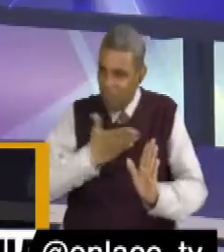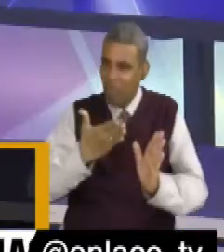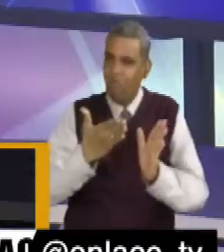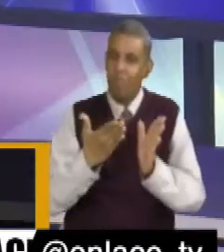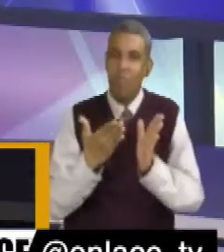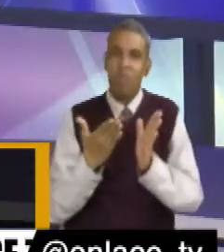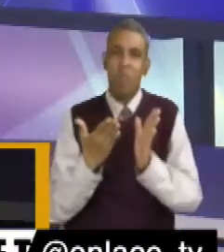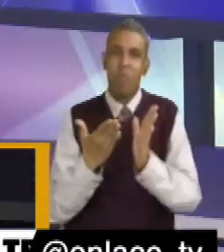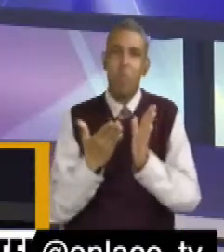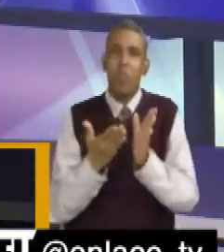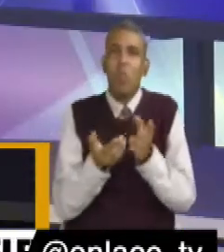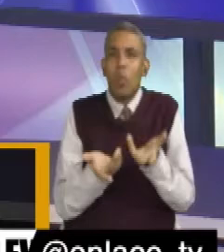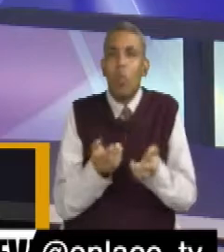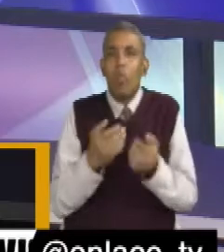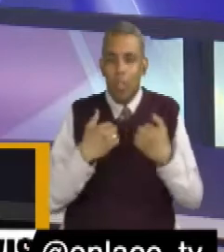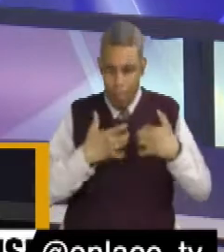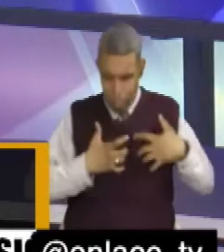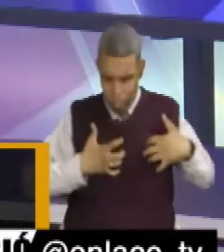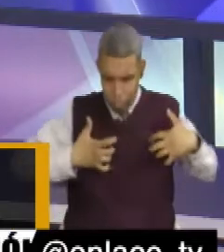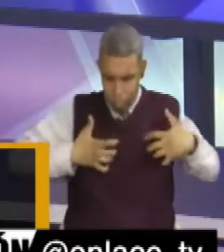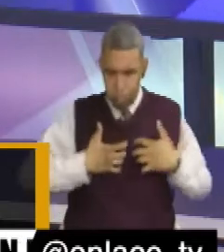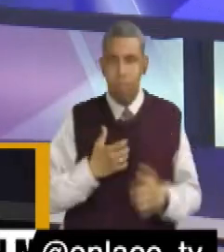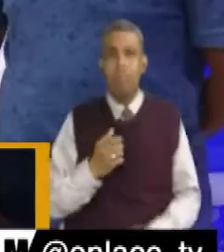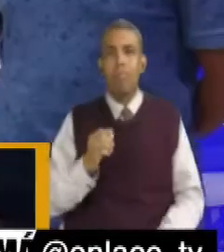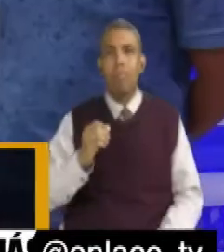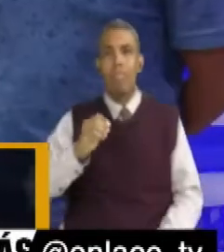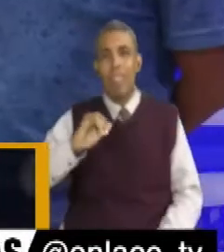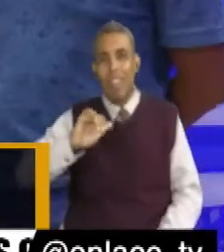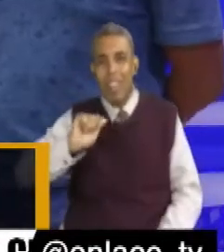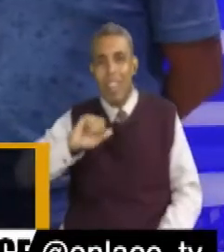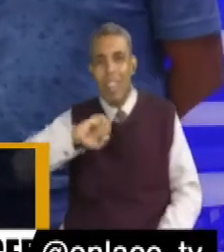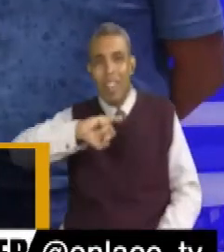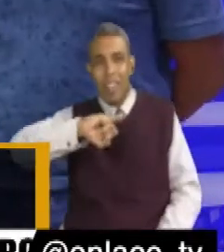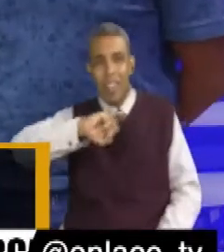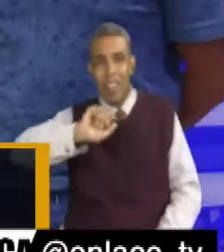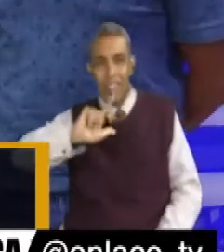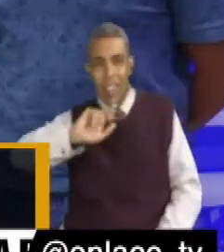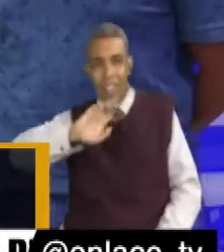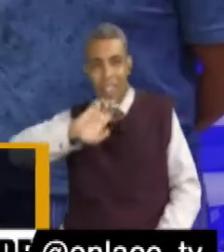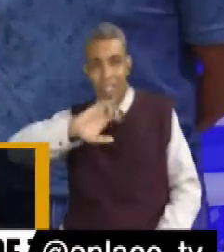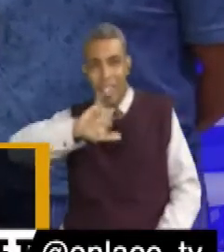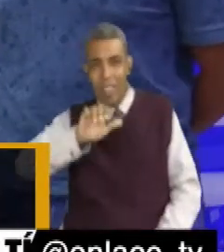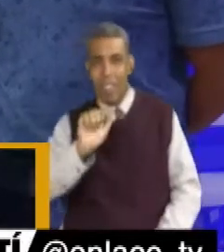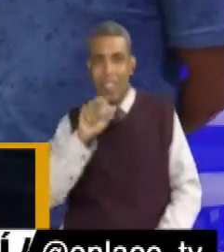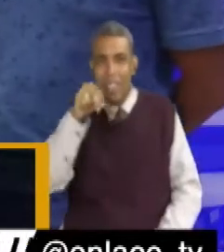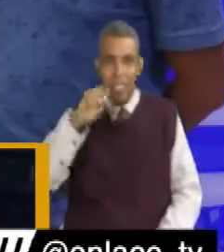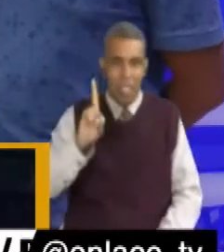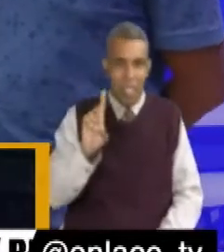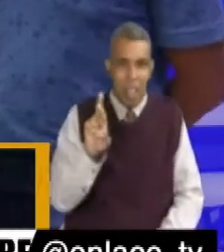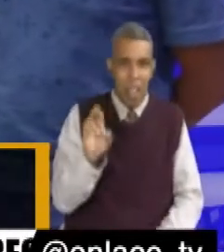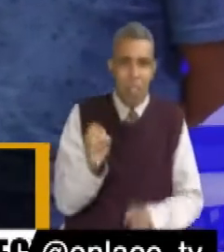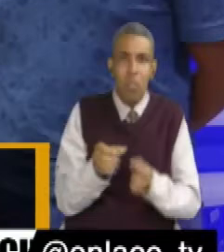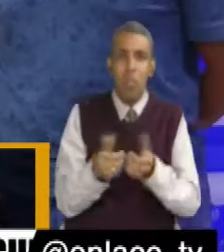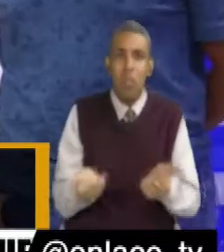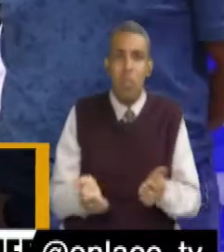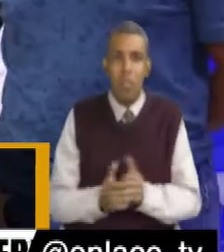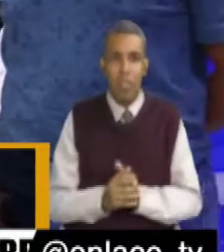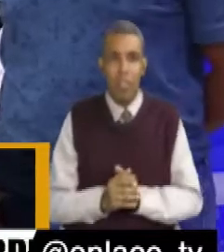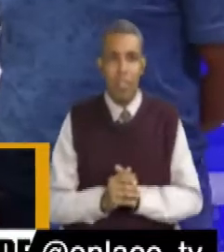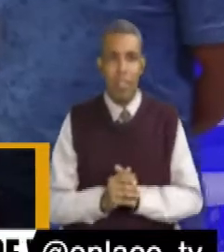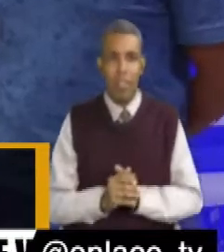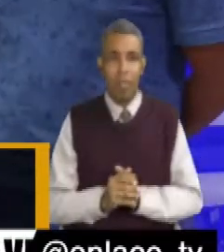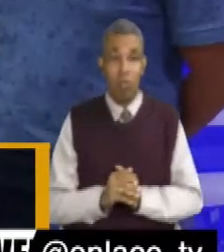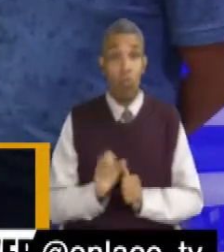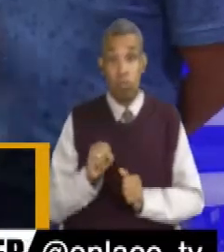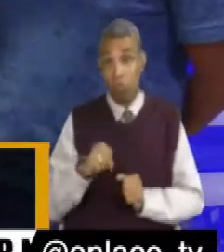el acordeonero, ¿cómo le ha ido con la agrupación musical? Muy bien, gracias a Dios he tenido una aceptación con los